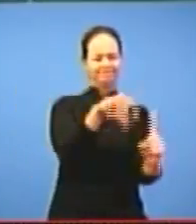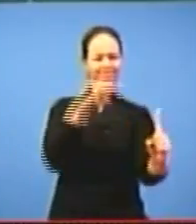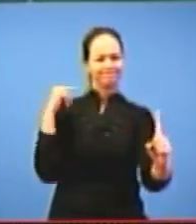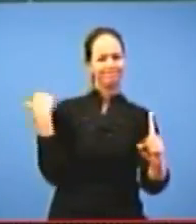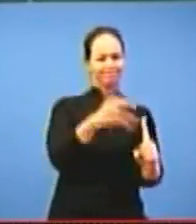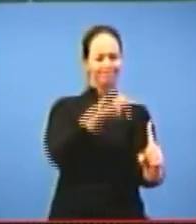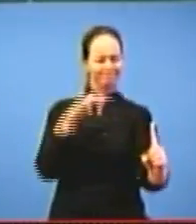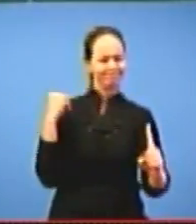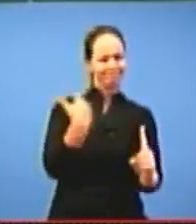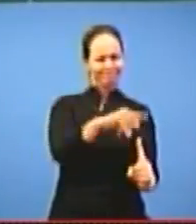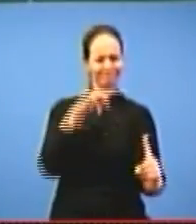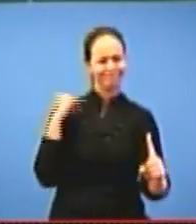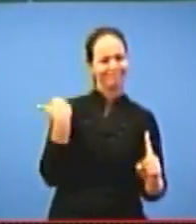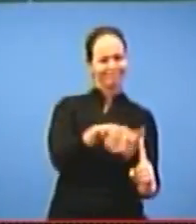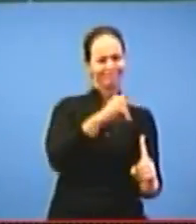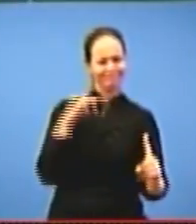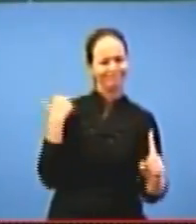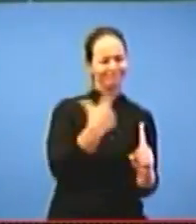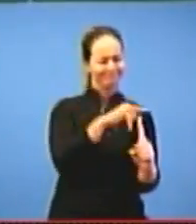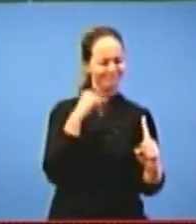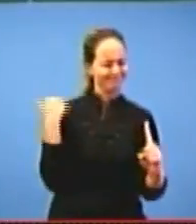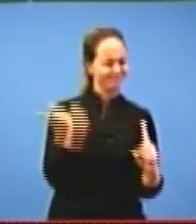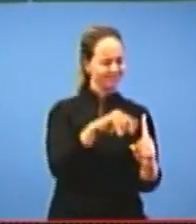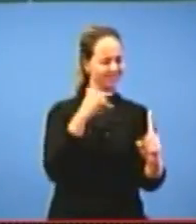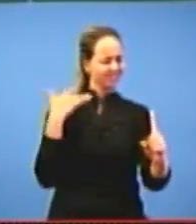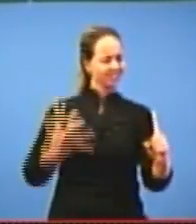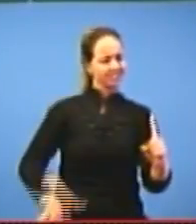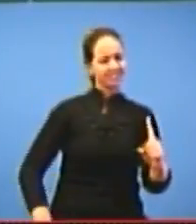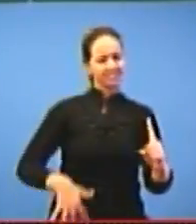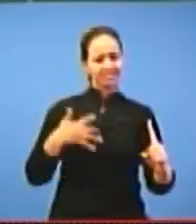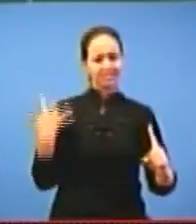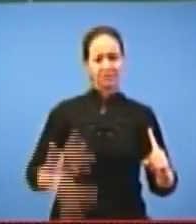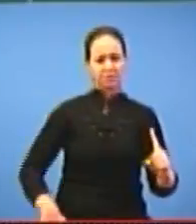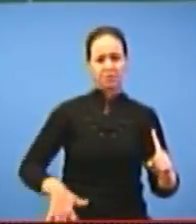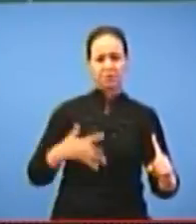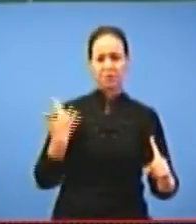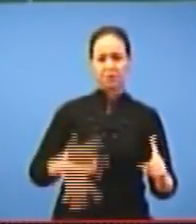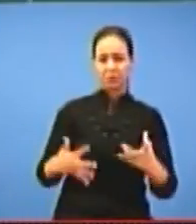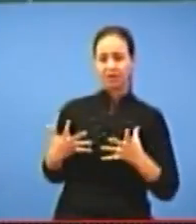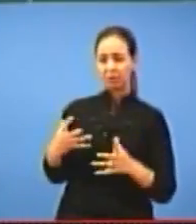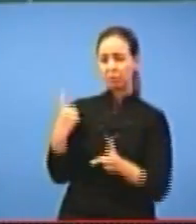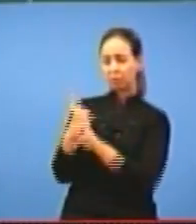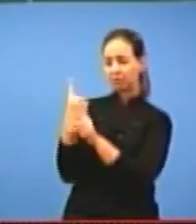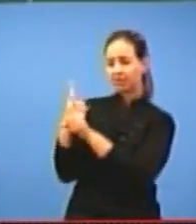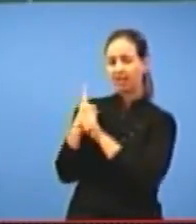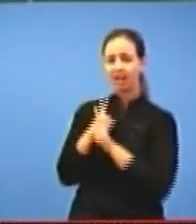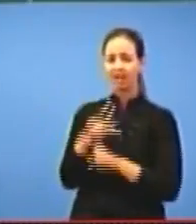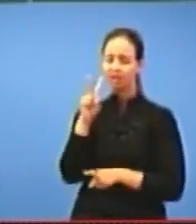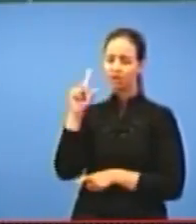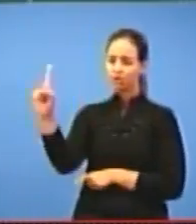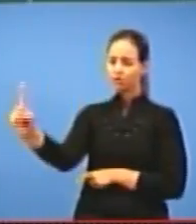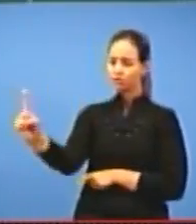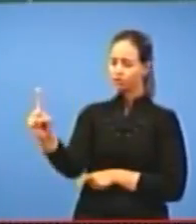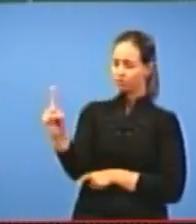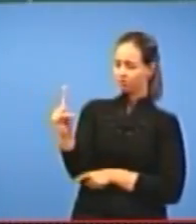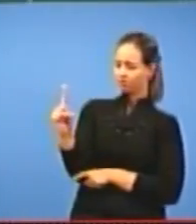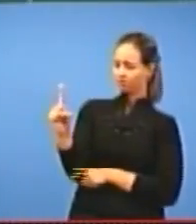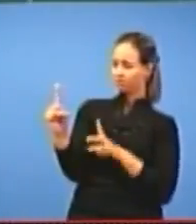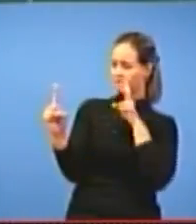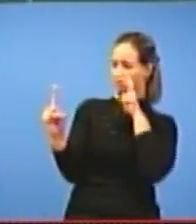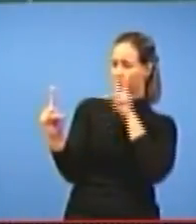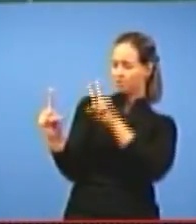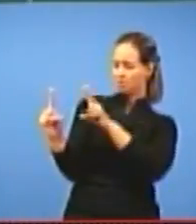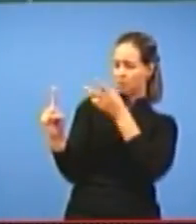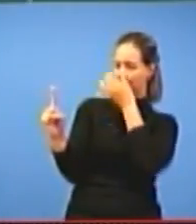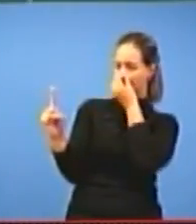Lo habían golpeado mucho a él. Él estaba con una figura terrible. Y Pilato, él quería encontrar con él mucho tiempo. Cuando él llegó, lo